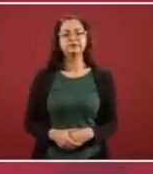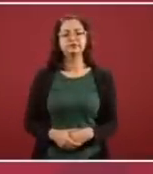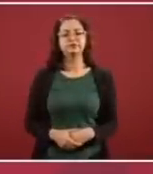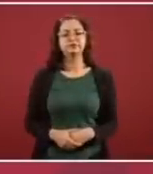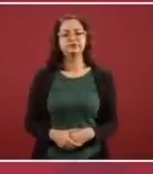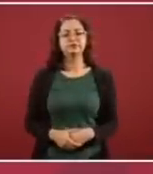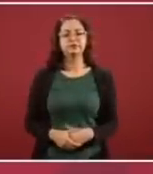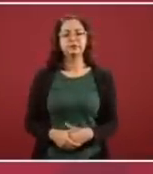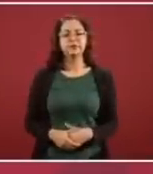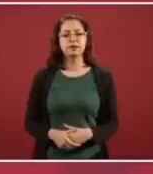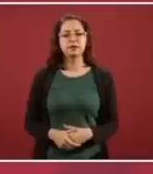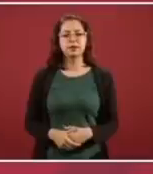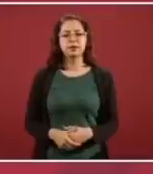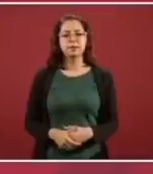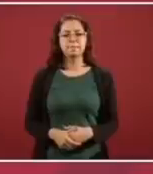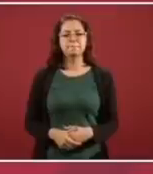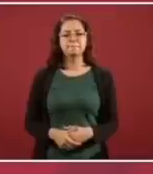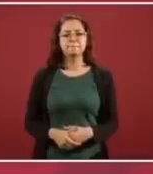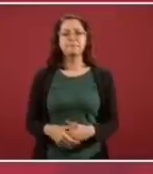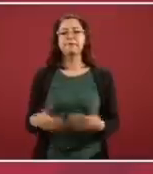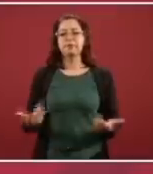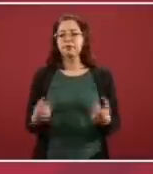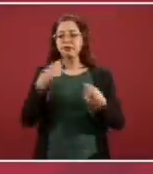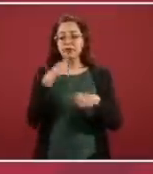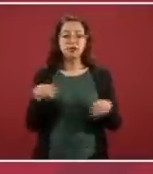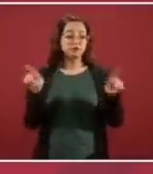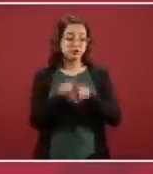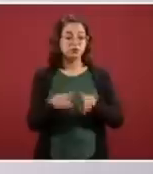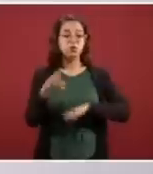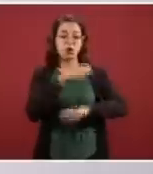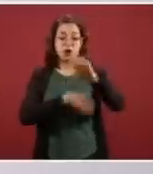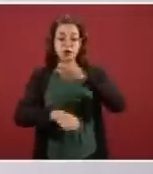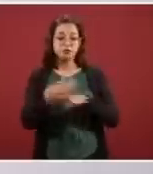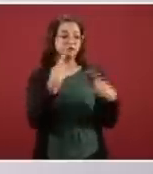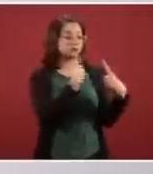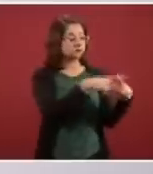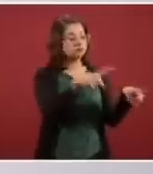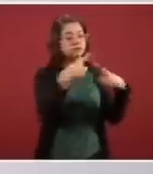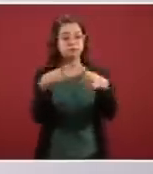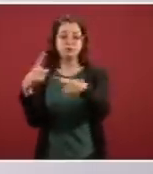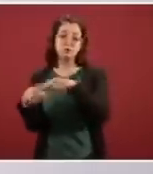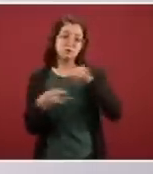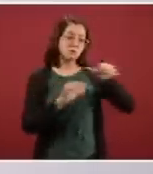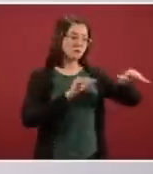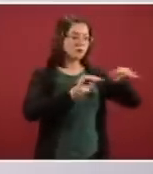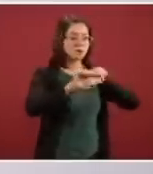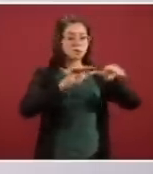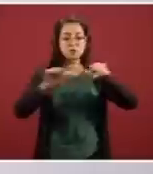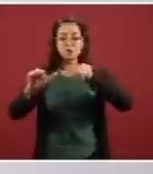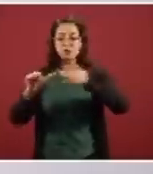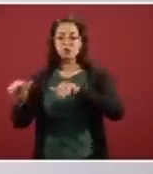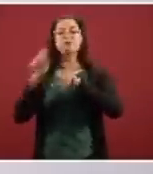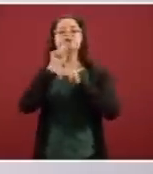Y ya hay también en las empresas, hemos hablado, más